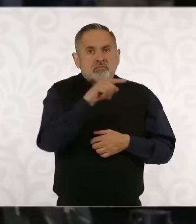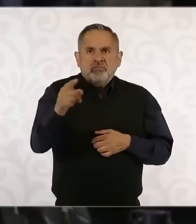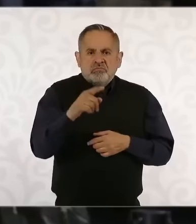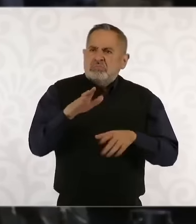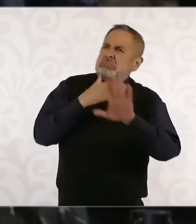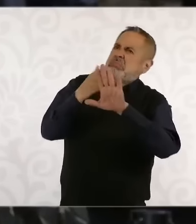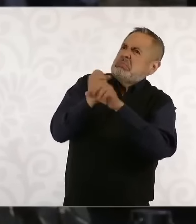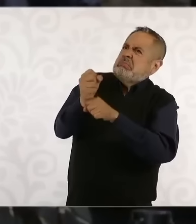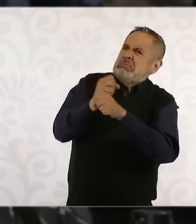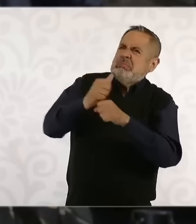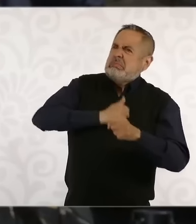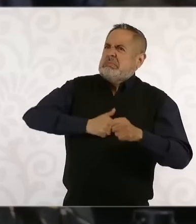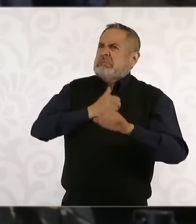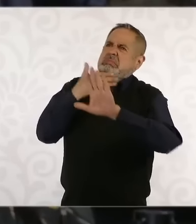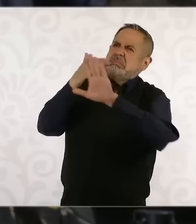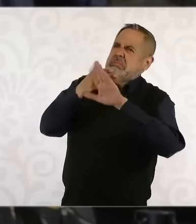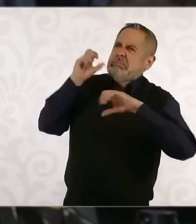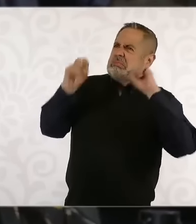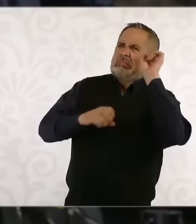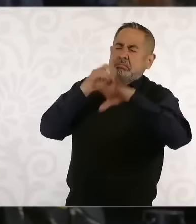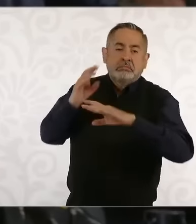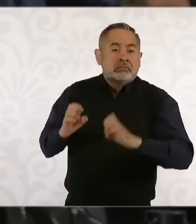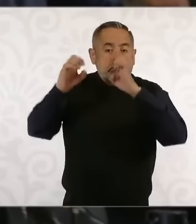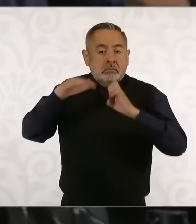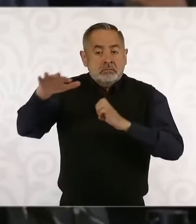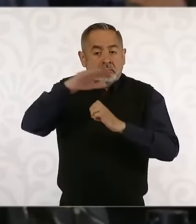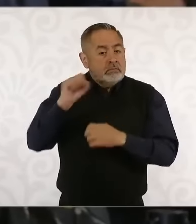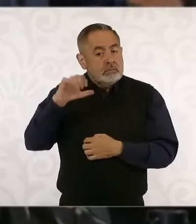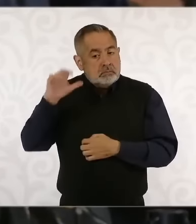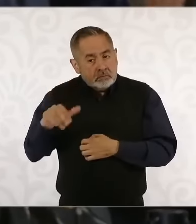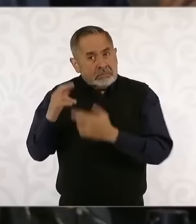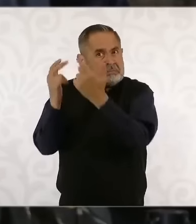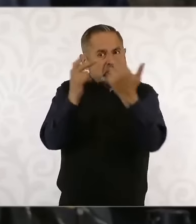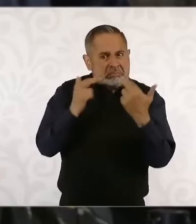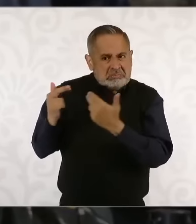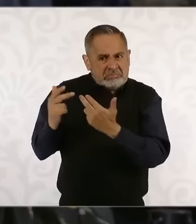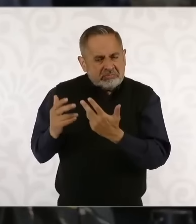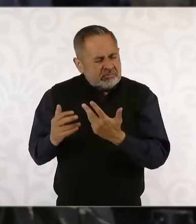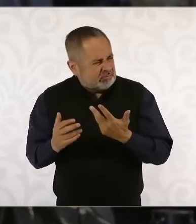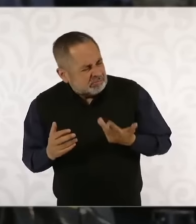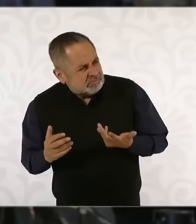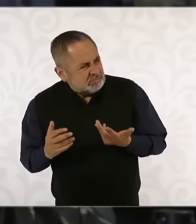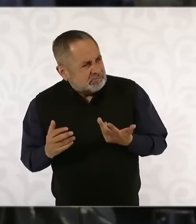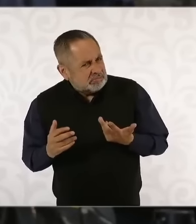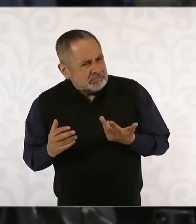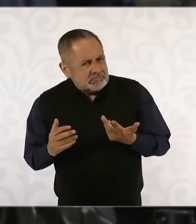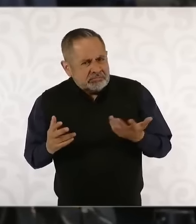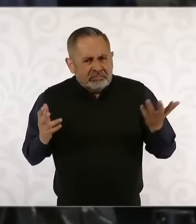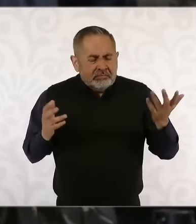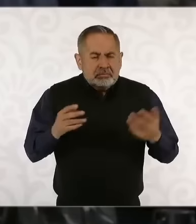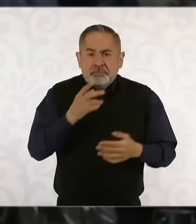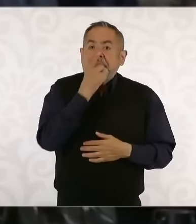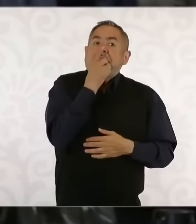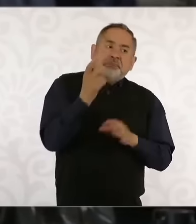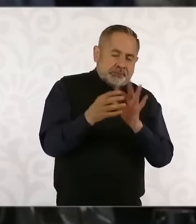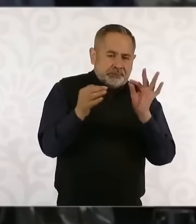dañado, hay ciertos daños, y la crónica es que cuando